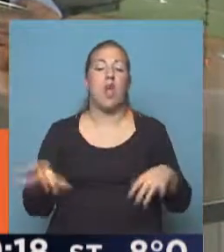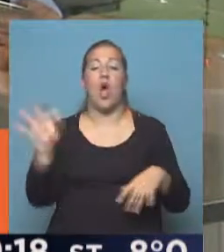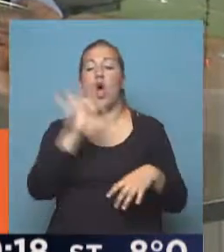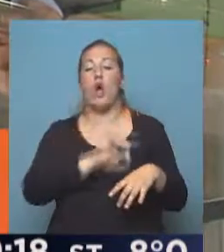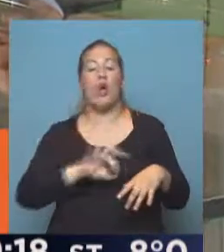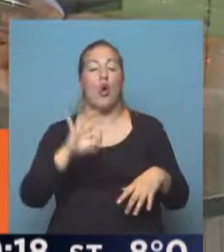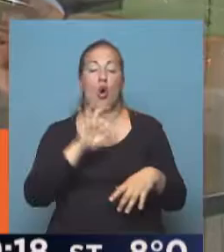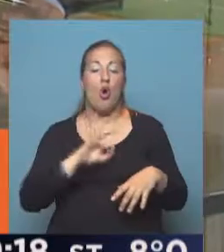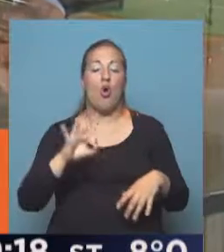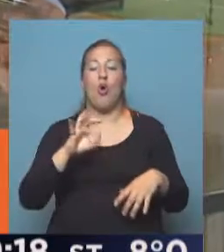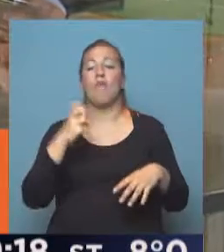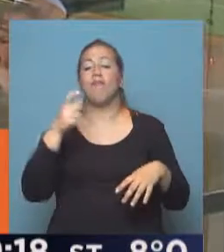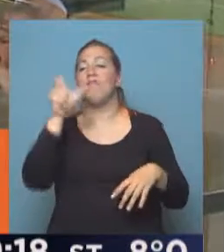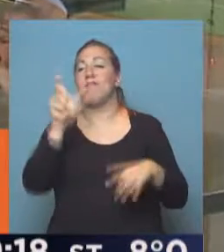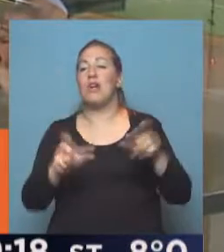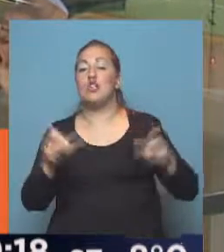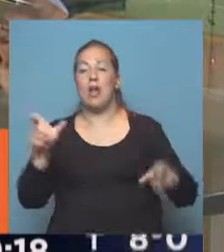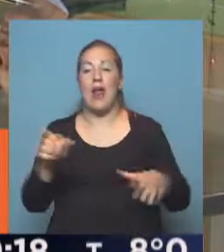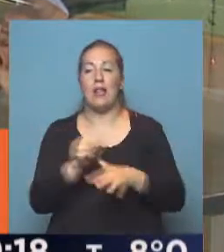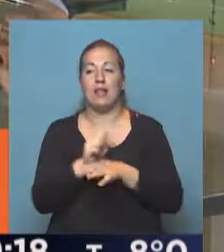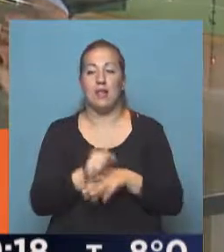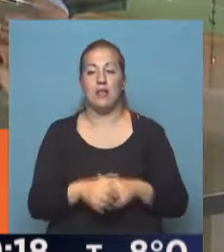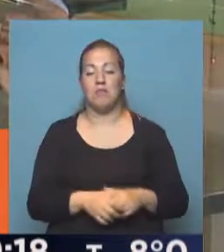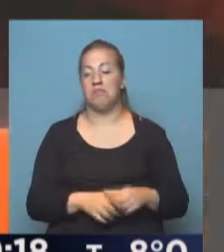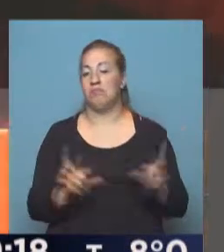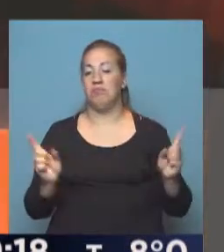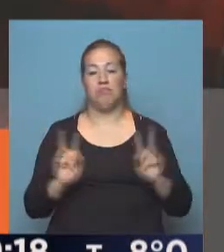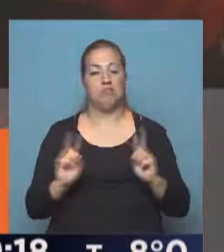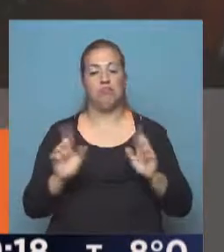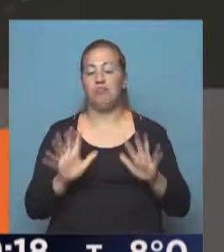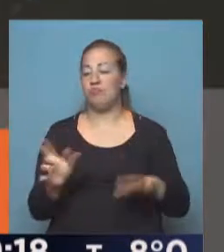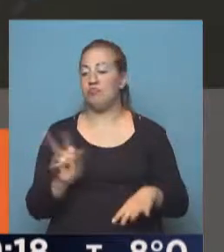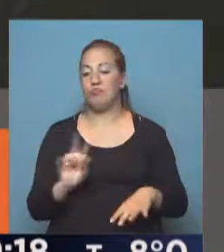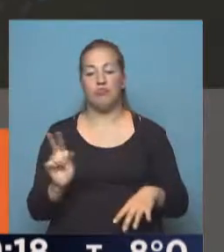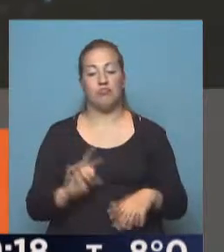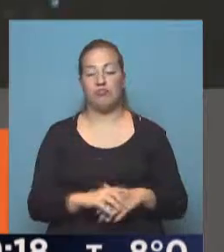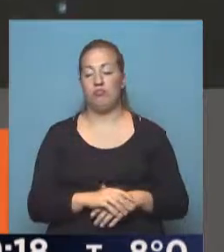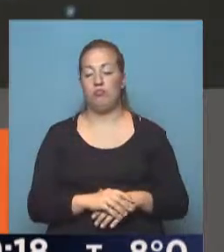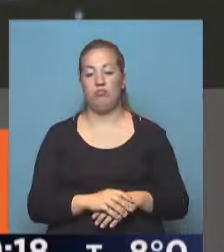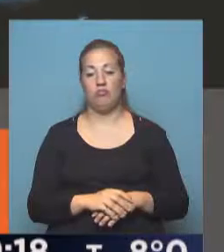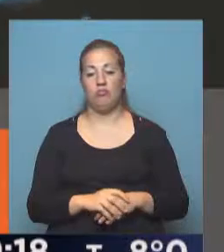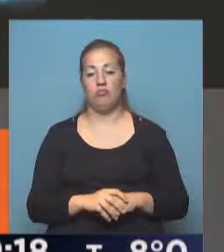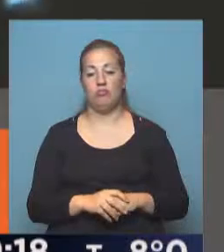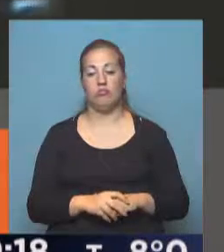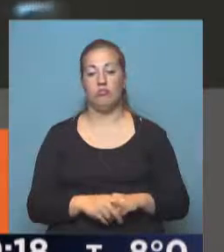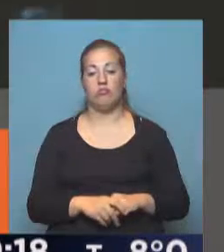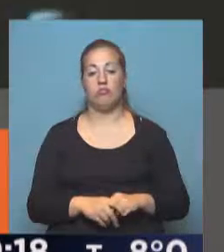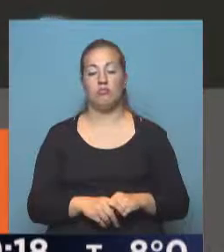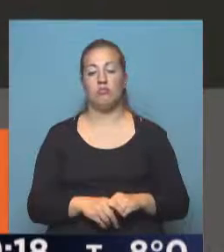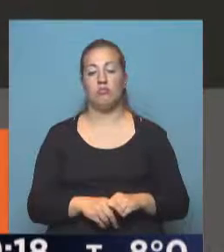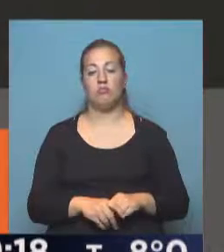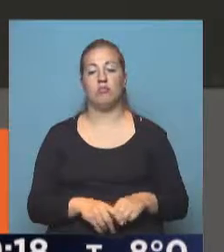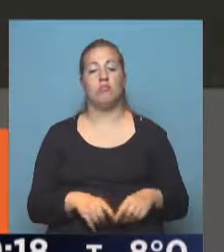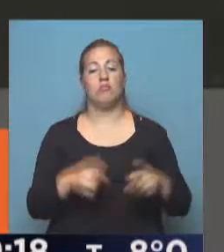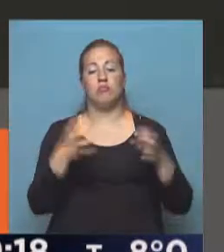renombre de los artistas no lo hicimos así fue completamente marginal a esos estereotipos